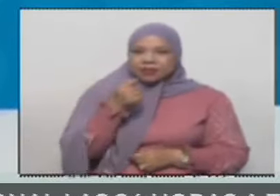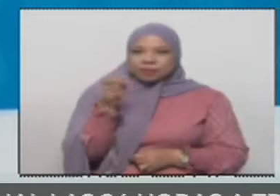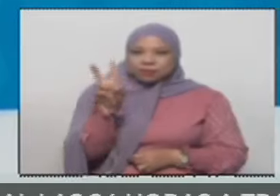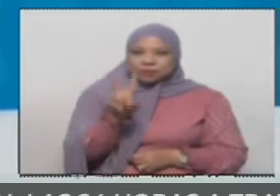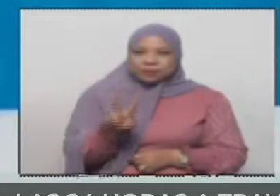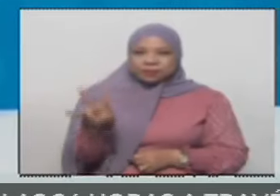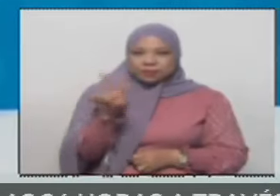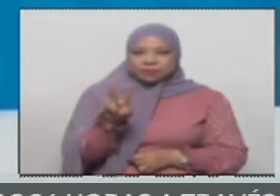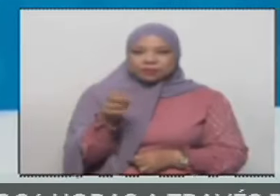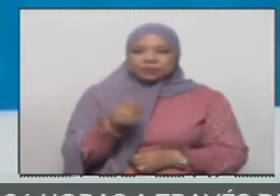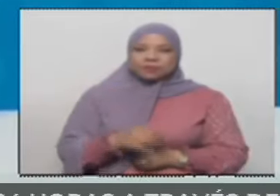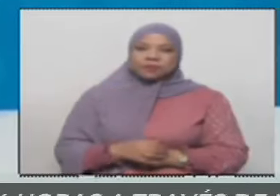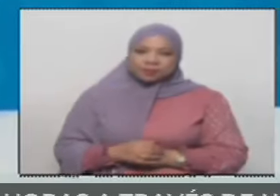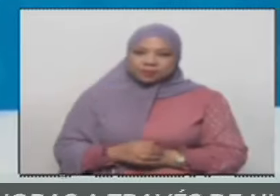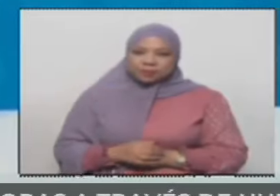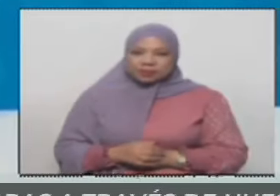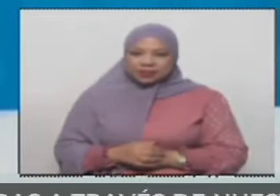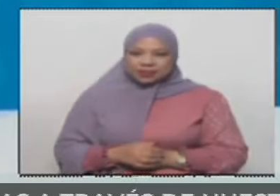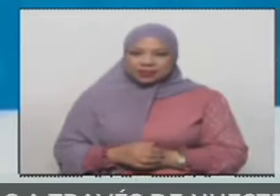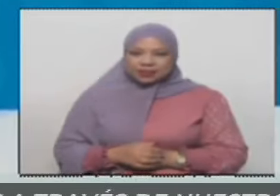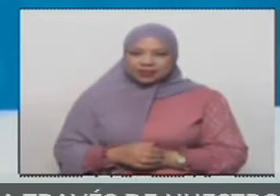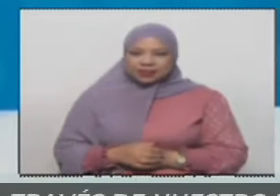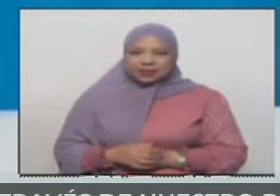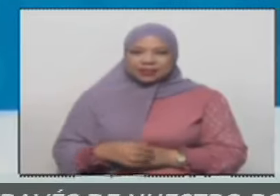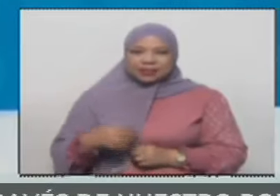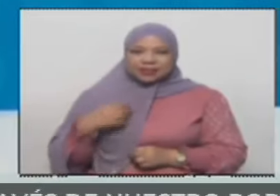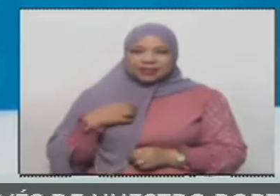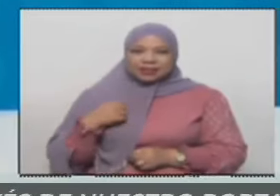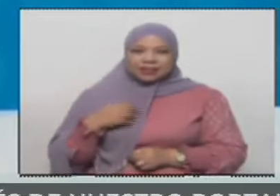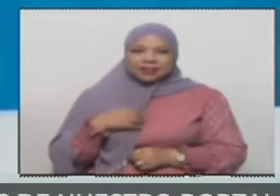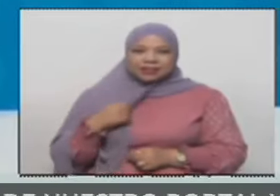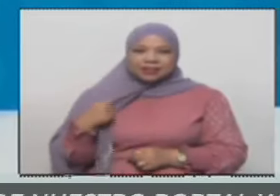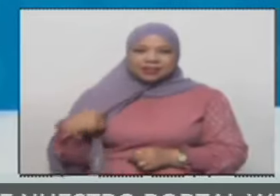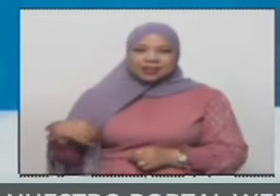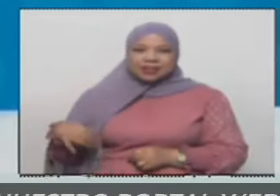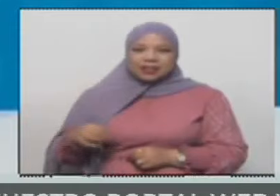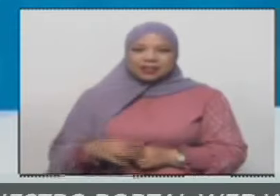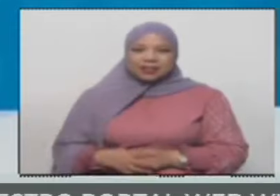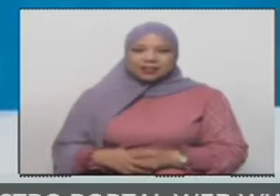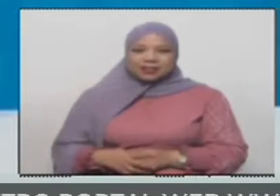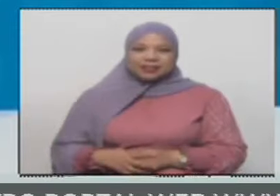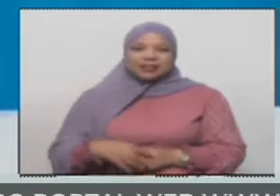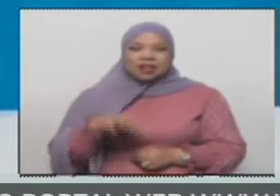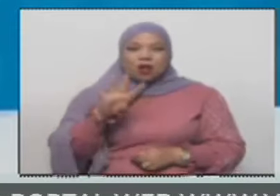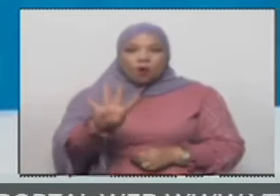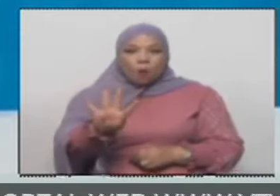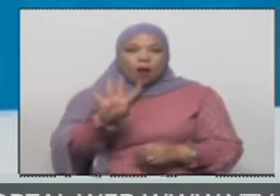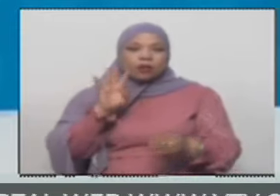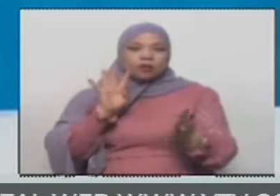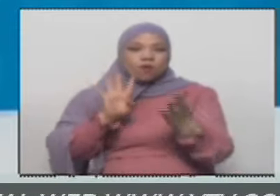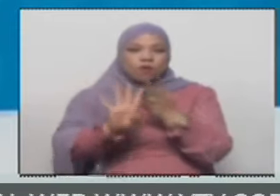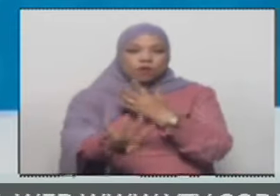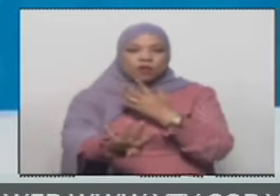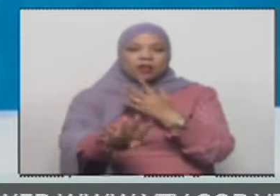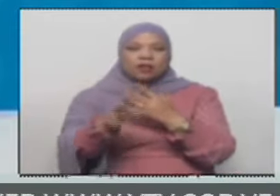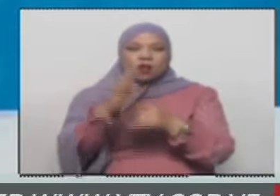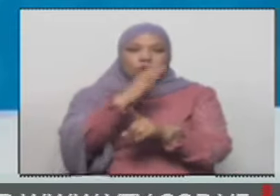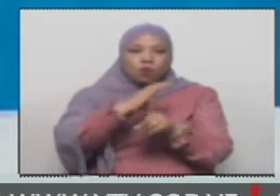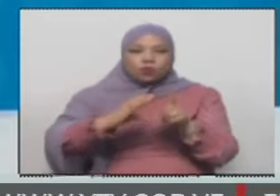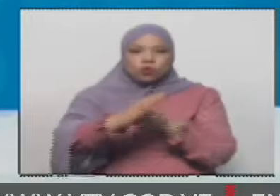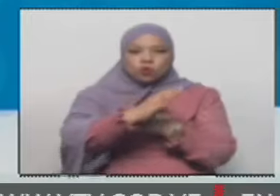Viva Venezuela, mi patria querida, que ha desarrollado su cuarto festival ahora en la